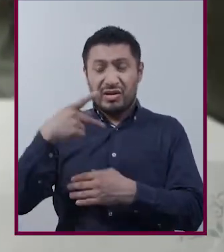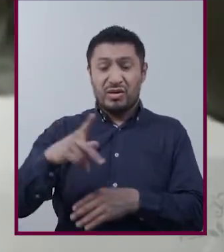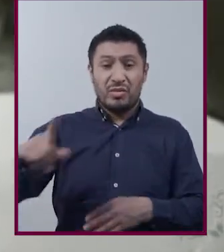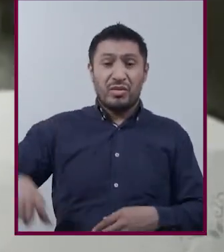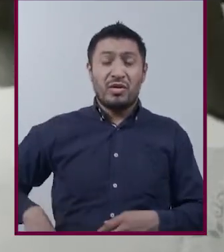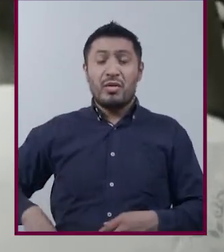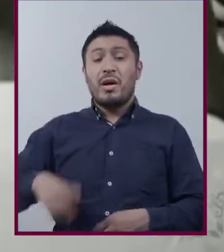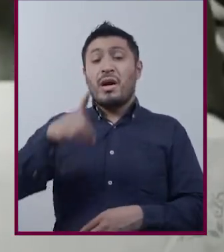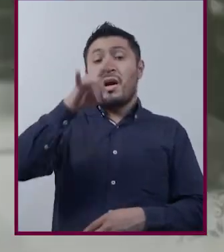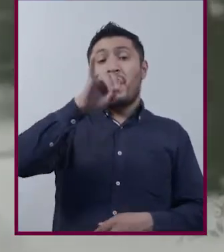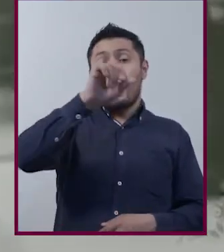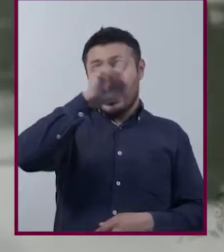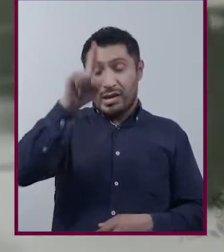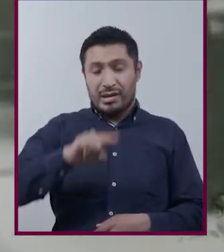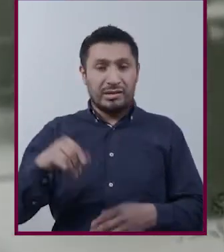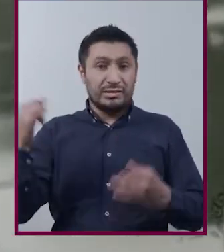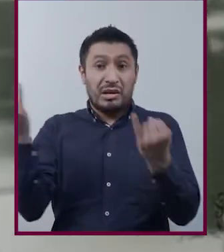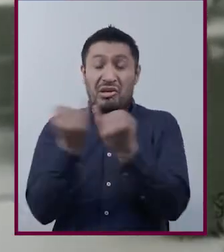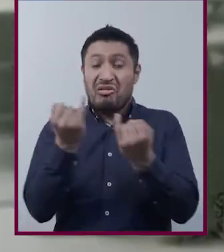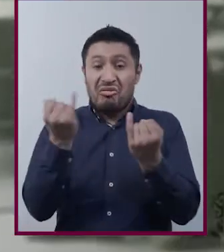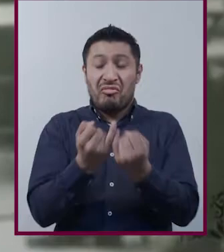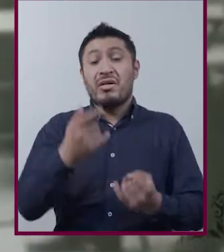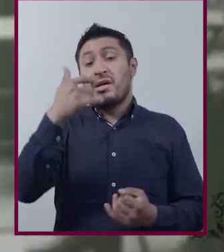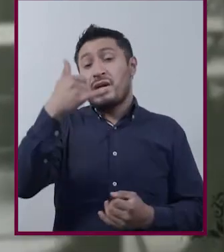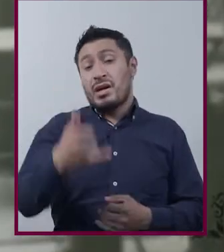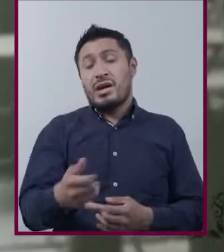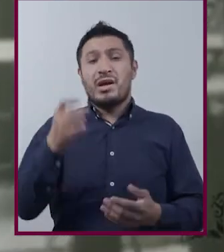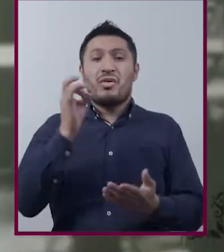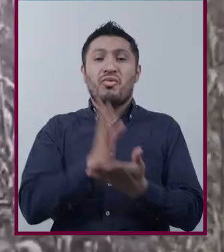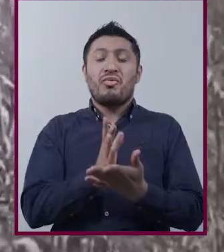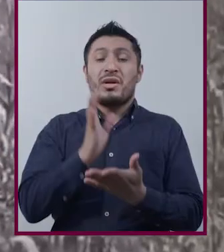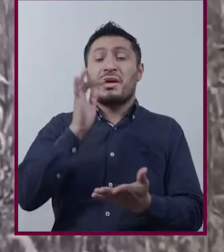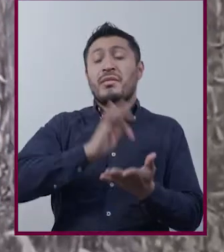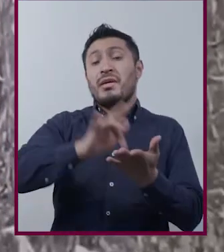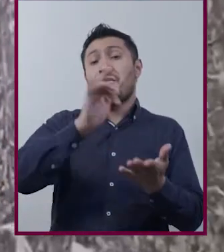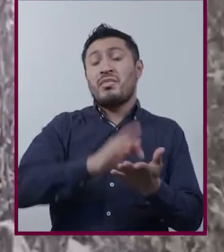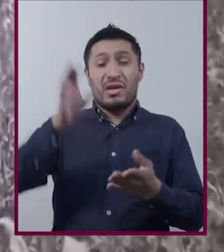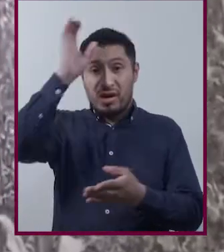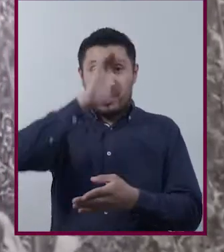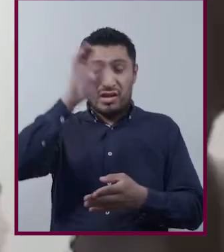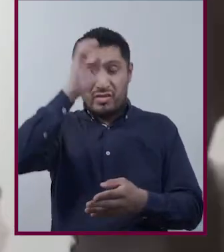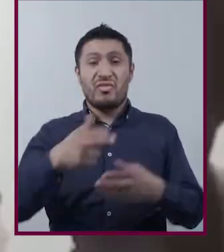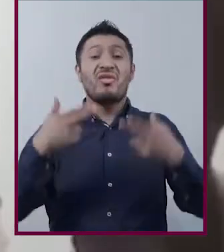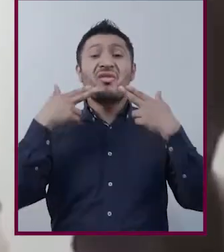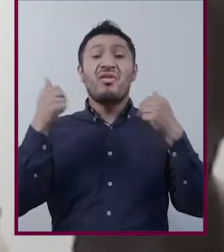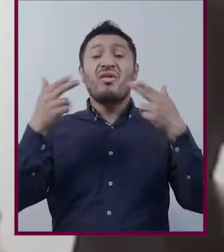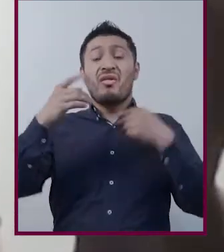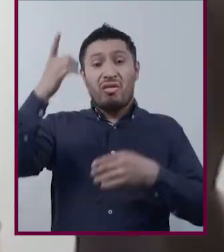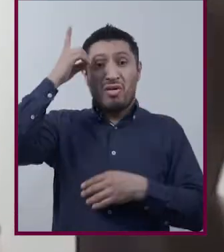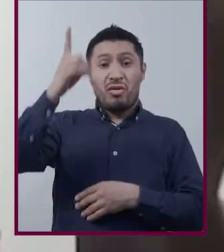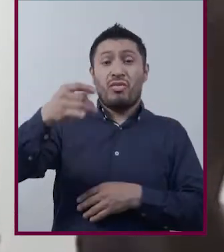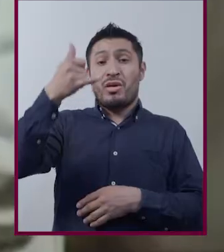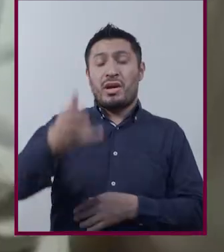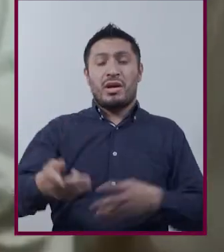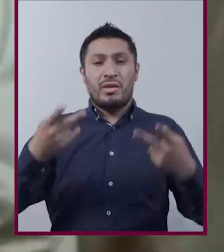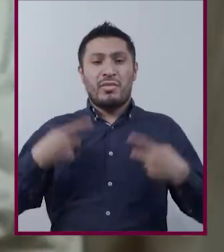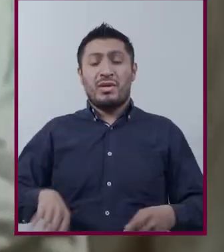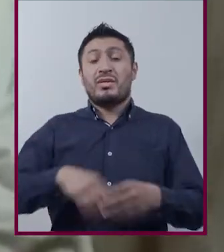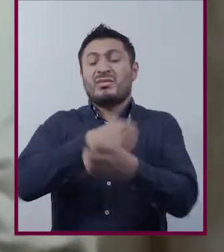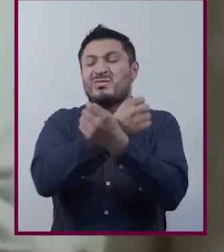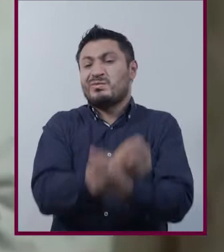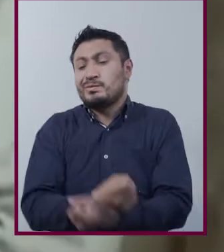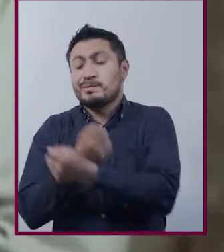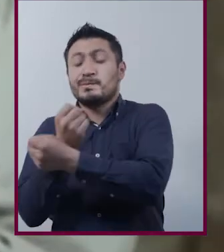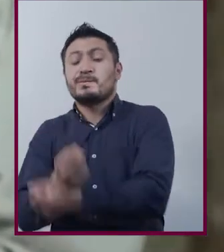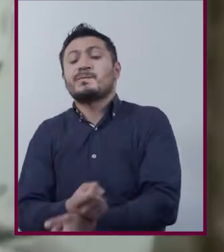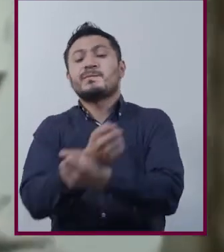dictatorial de Porfirio Díaz, y complacía a los científicos, hacendados y caciques que esclavizaban a la mayoría de los pueblos